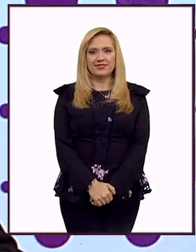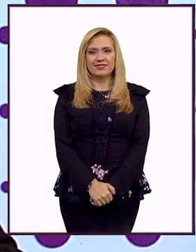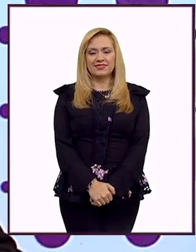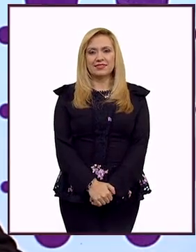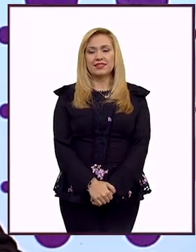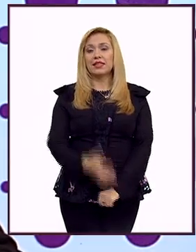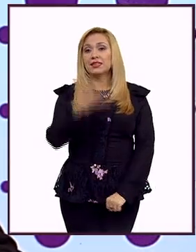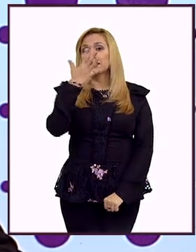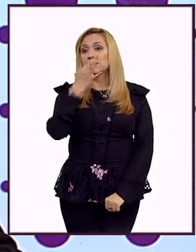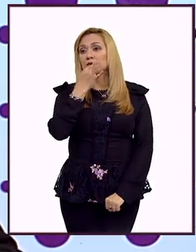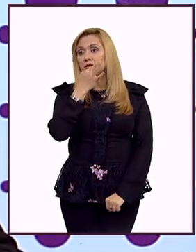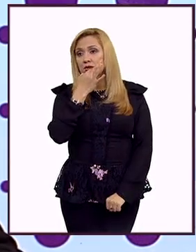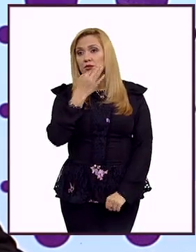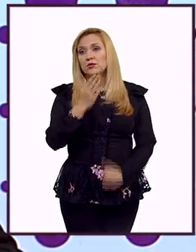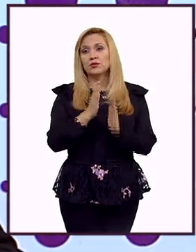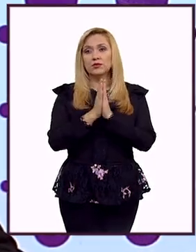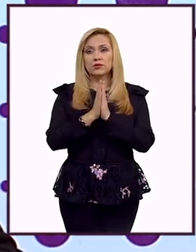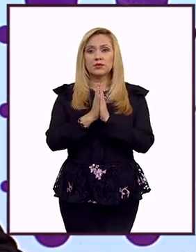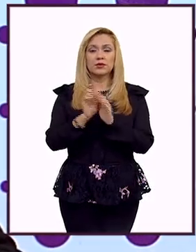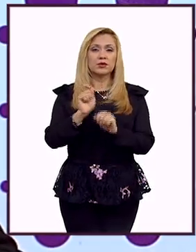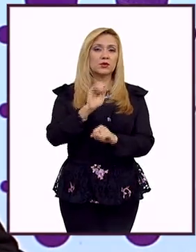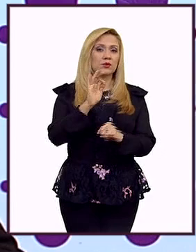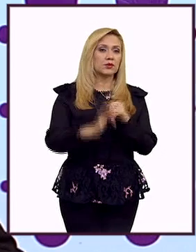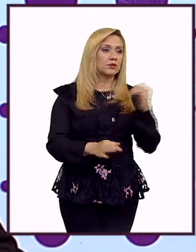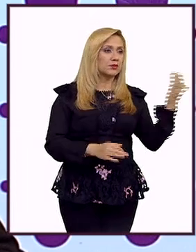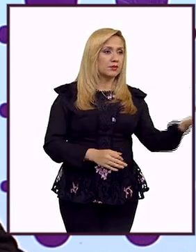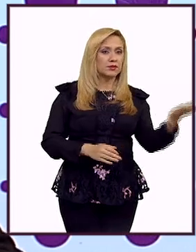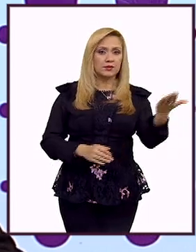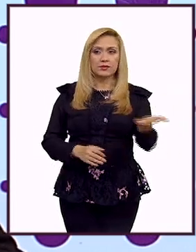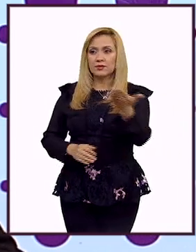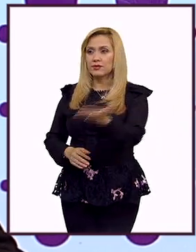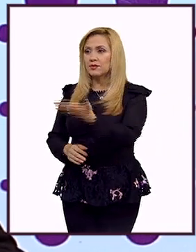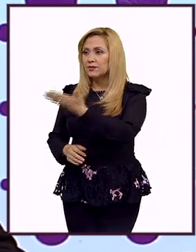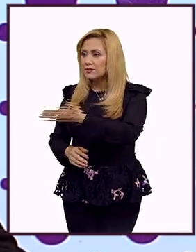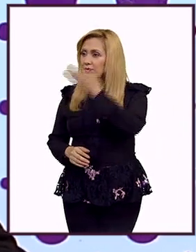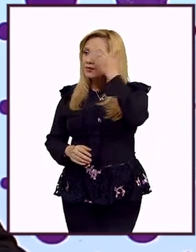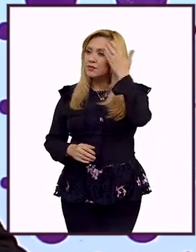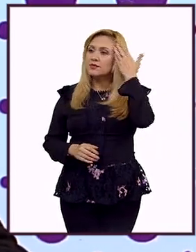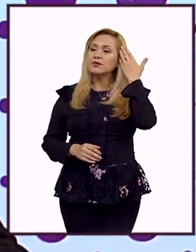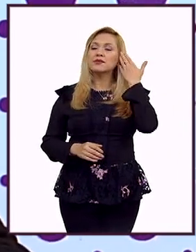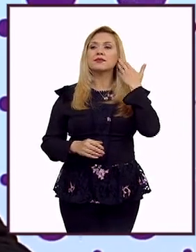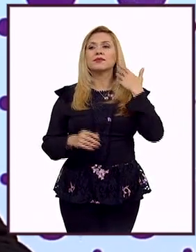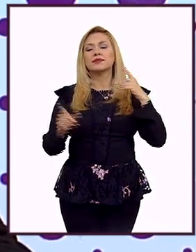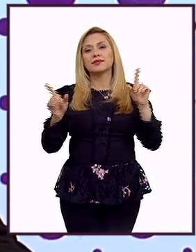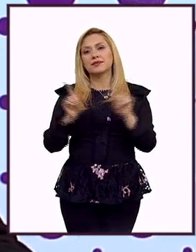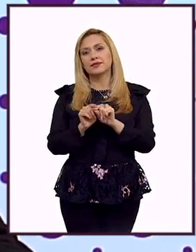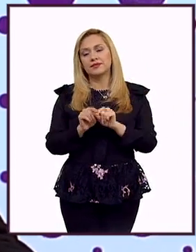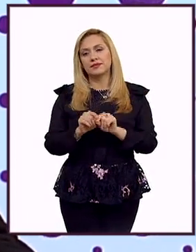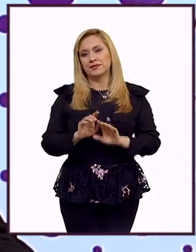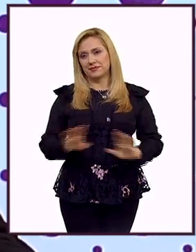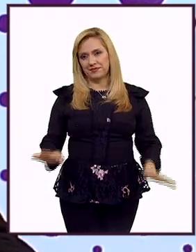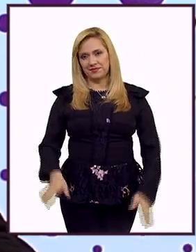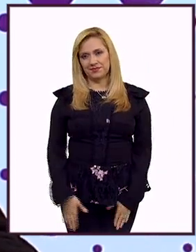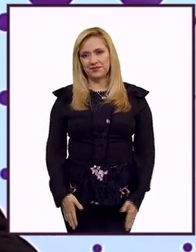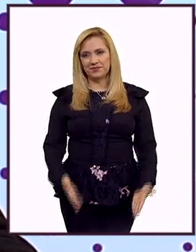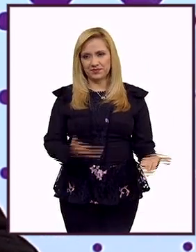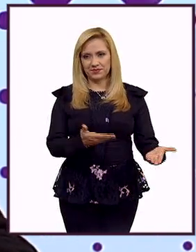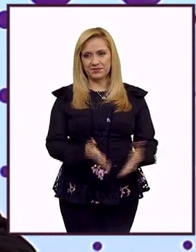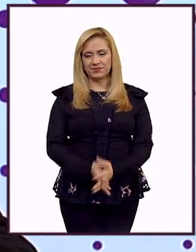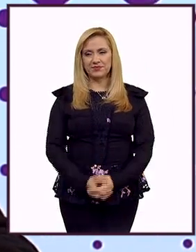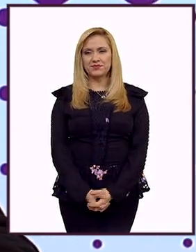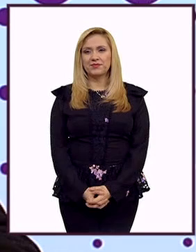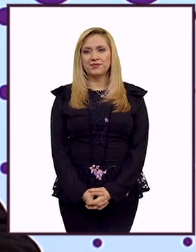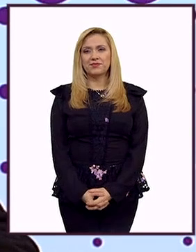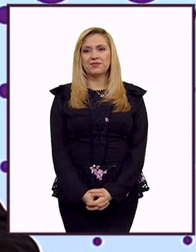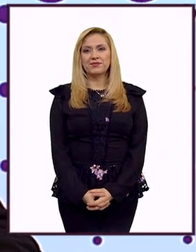Nos quedan 5 minutos, les voy a pedir una última intervención de conclusiones, que sea breve y para cerrar. Por favor, si quieres empezamos,